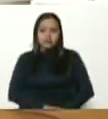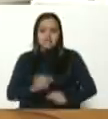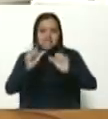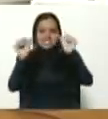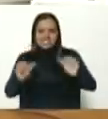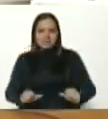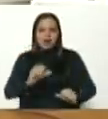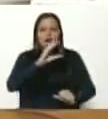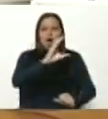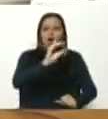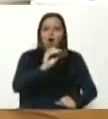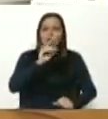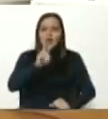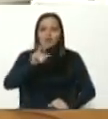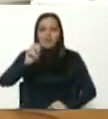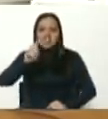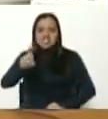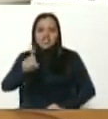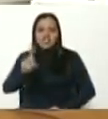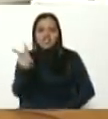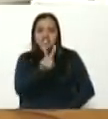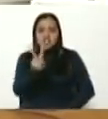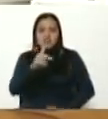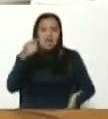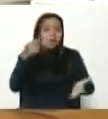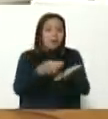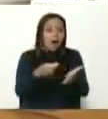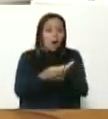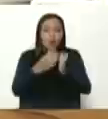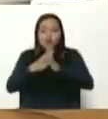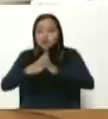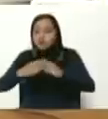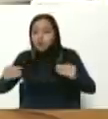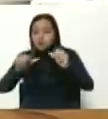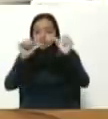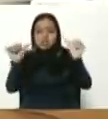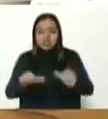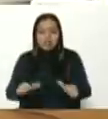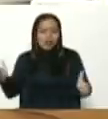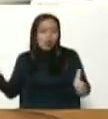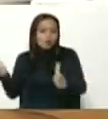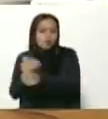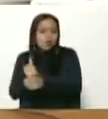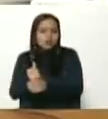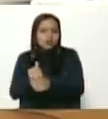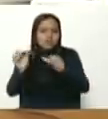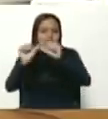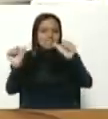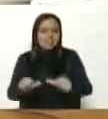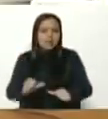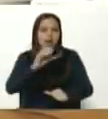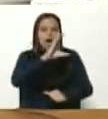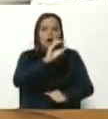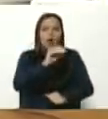COVAX. Venezuela ha depositado su dinero que hemos conseguido en el sistema COVAX,